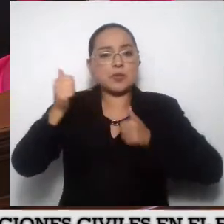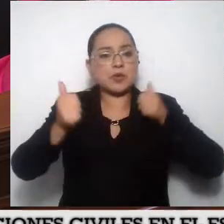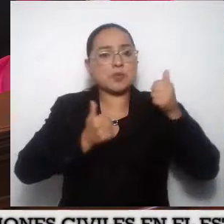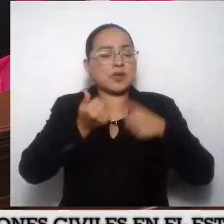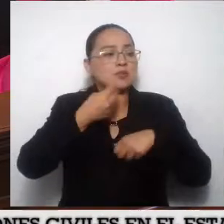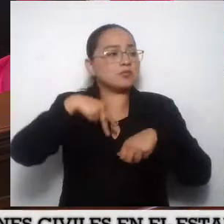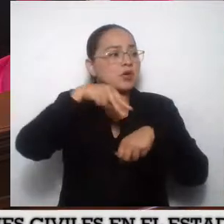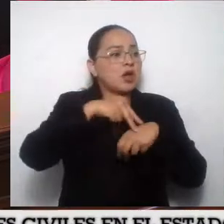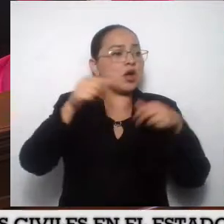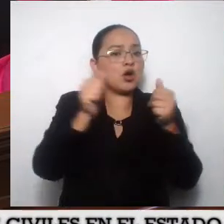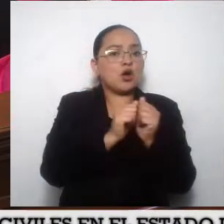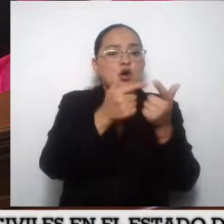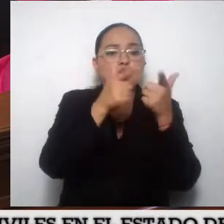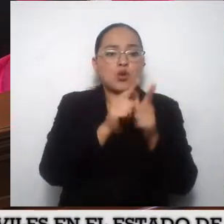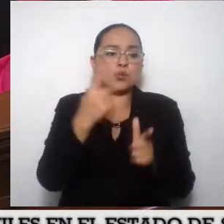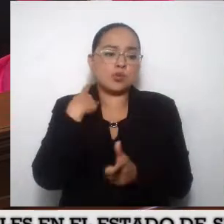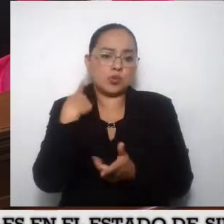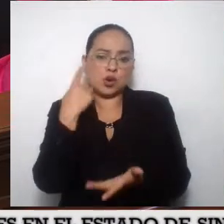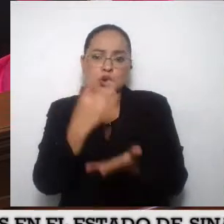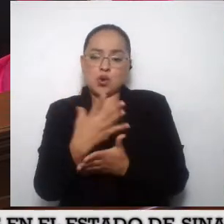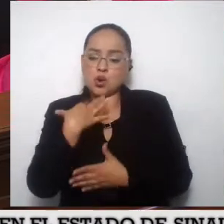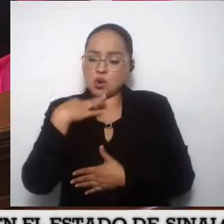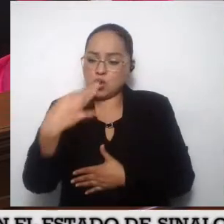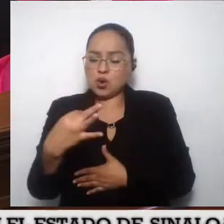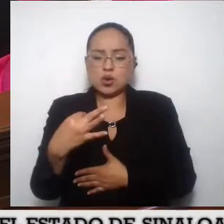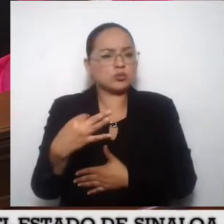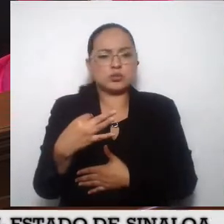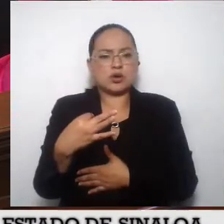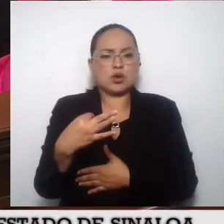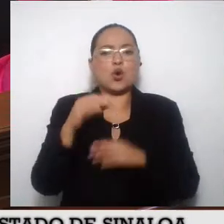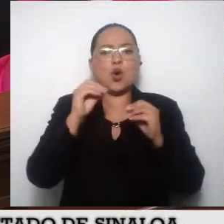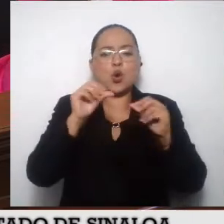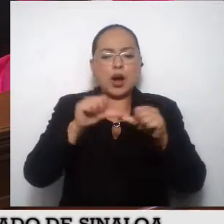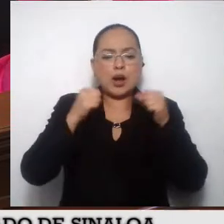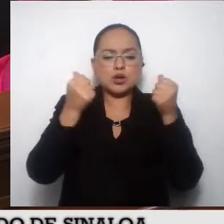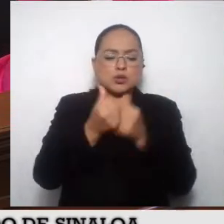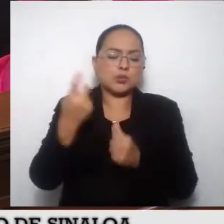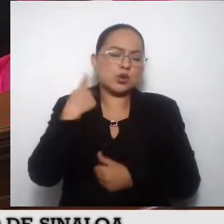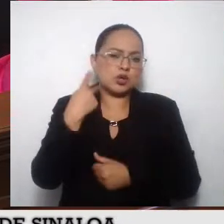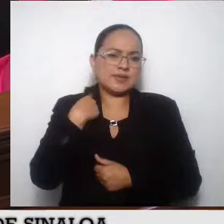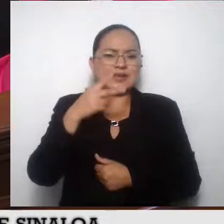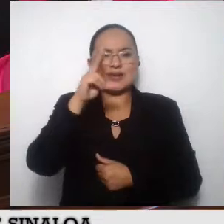los partidos o de las asociaciones políticas, sino a través del